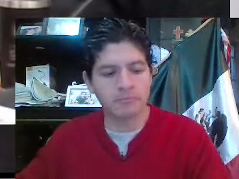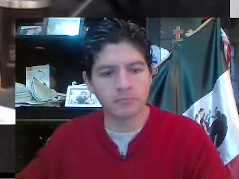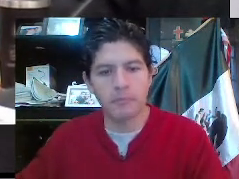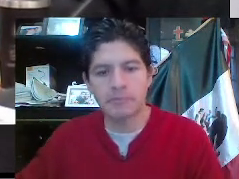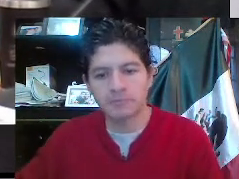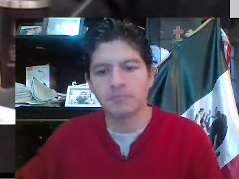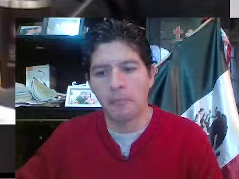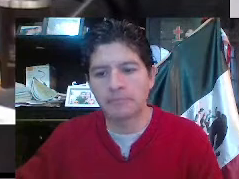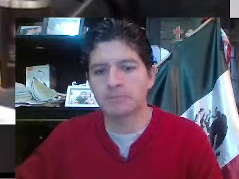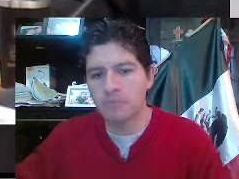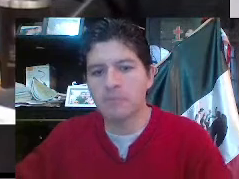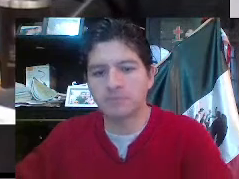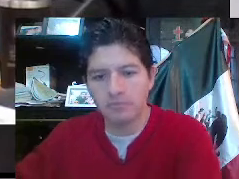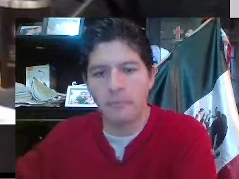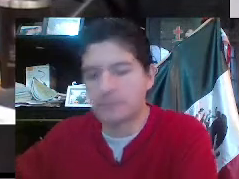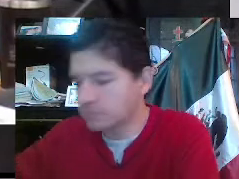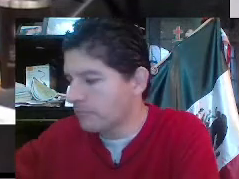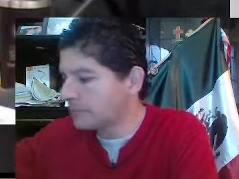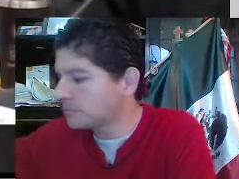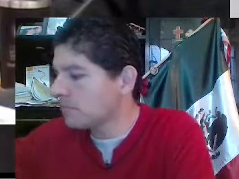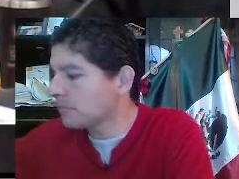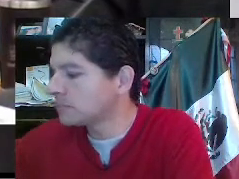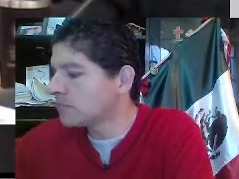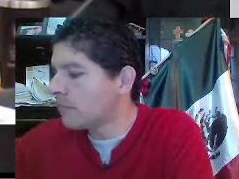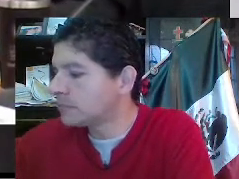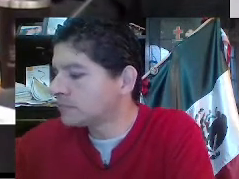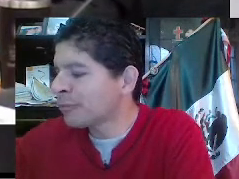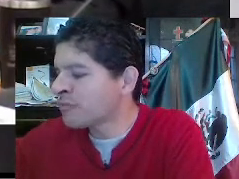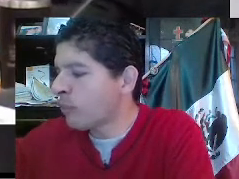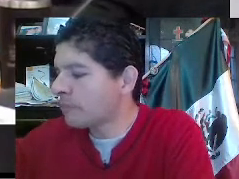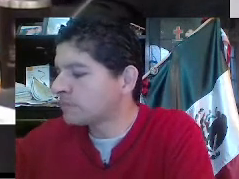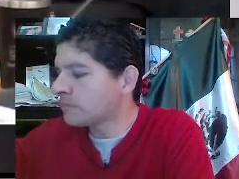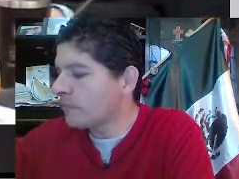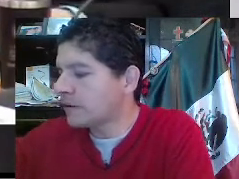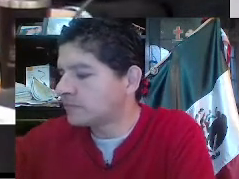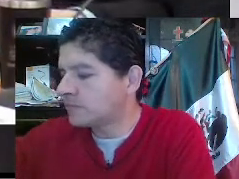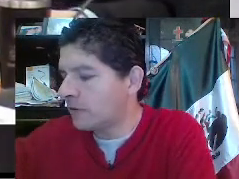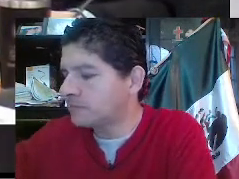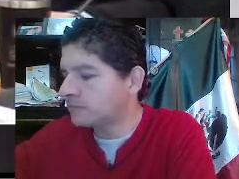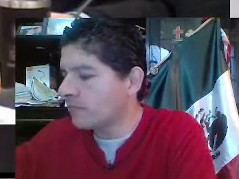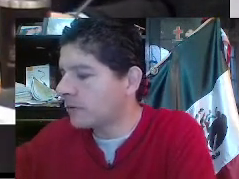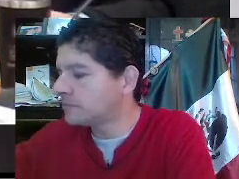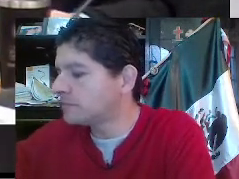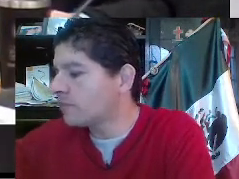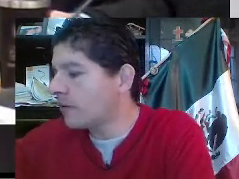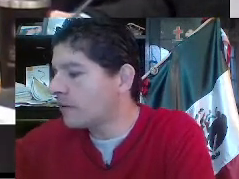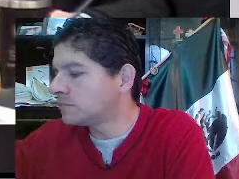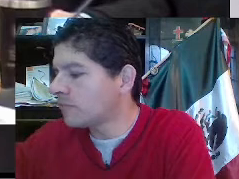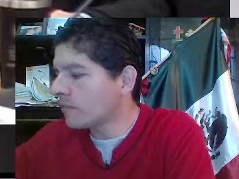sociedades simuladas. Son sociedades de capital de $1, en donde un generador tiene el